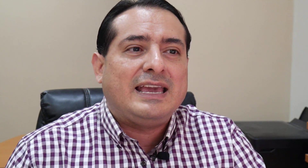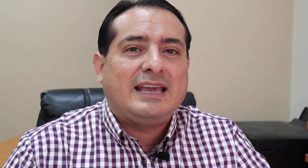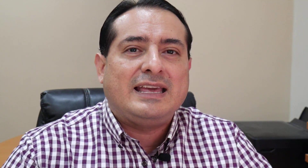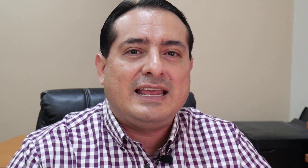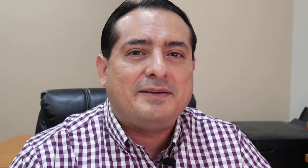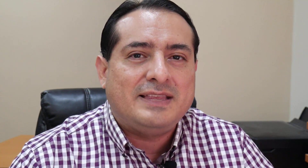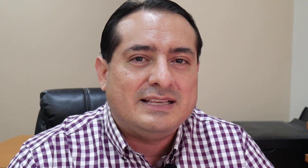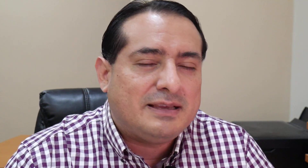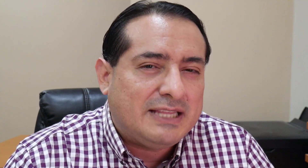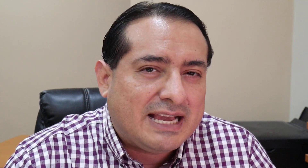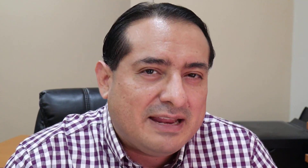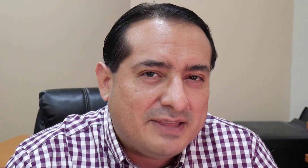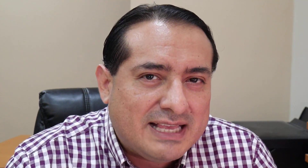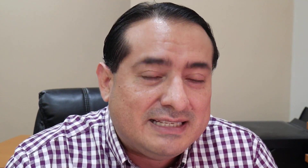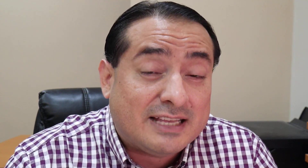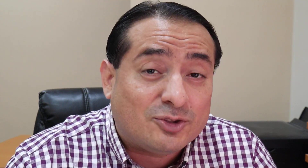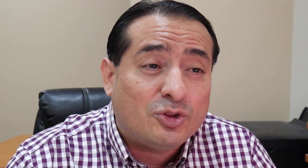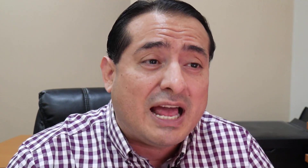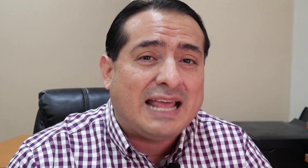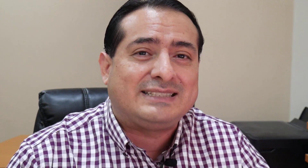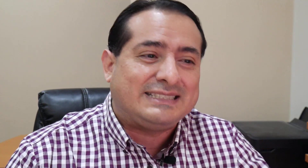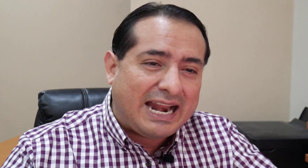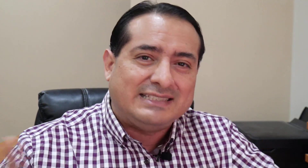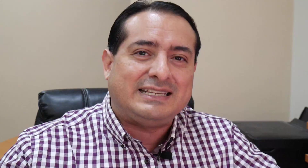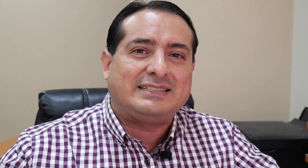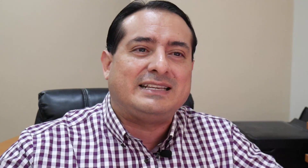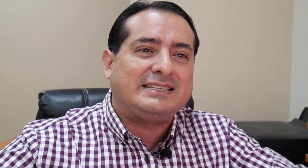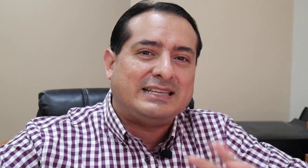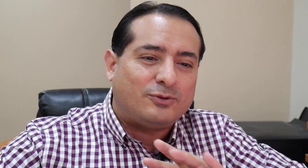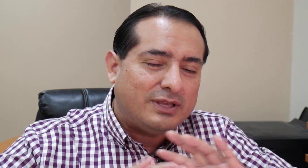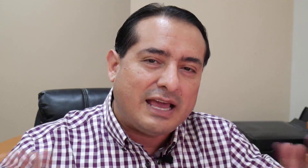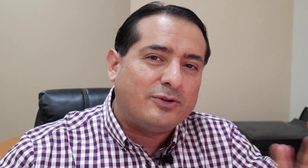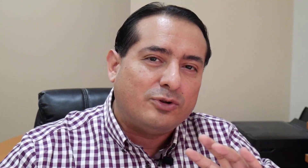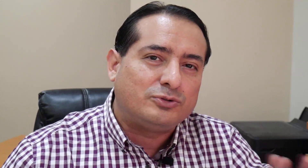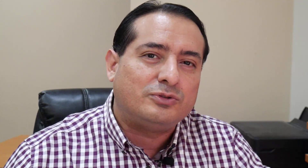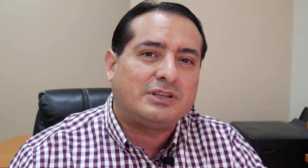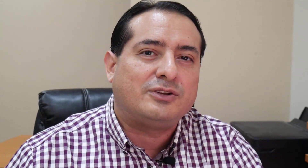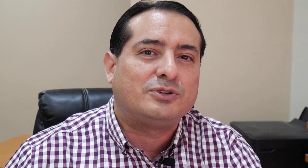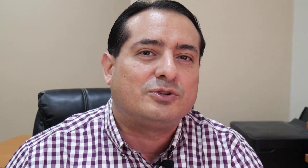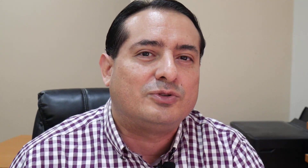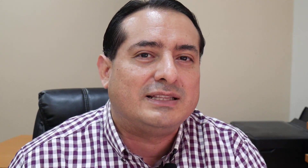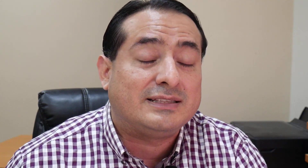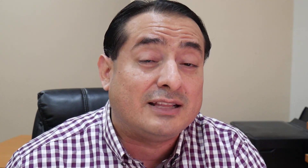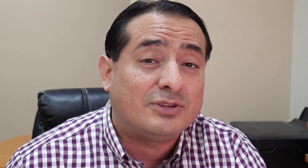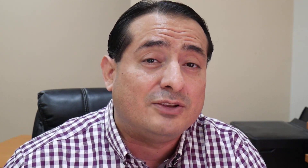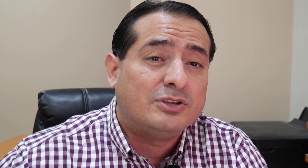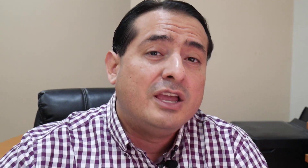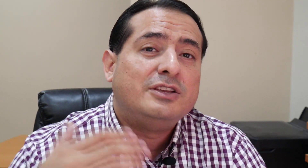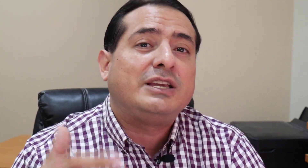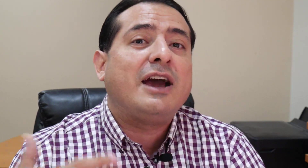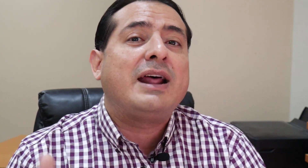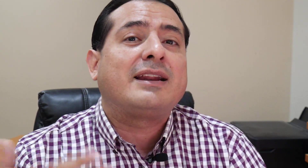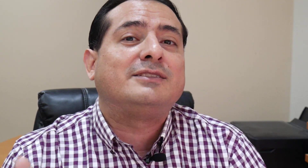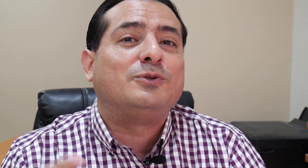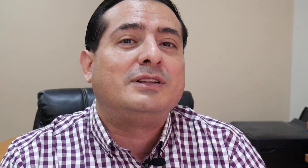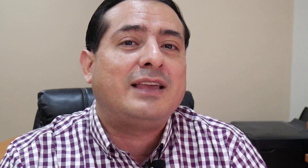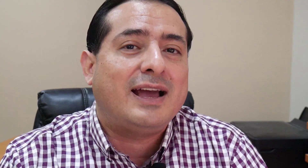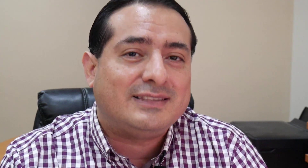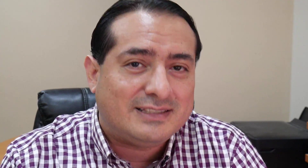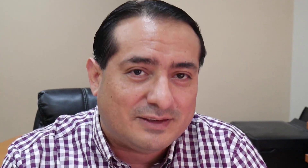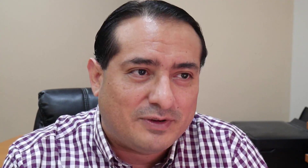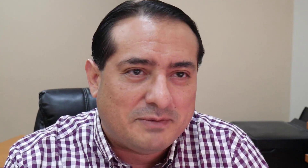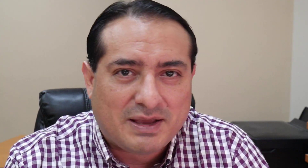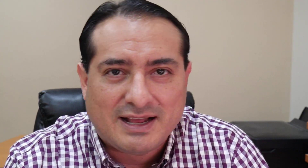que queda en evidencia y deja en evidencia todas las transas que se cuidaron los unos a los otros durante tantos años y que ahora resulta